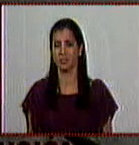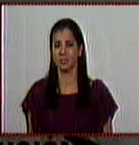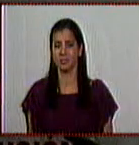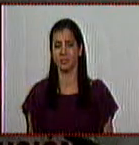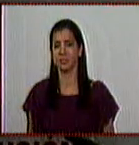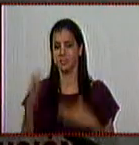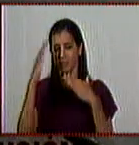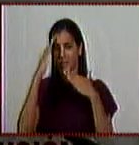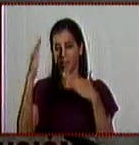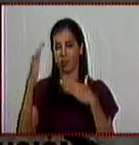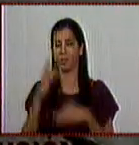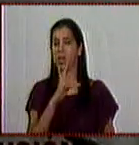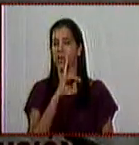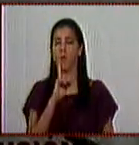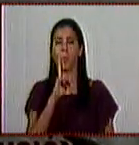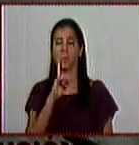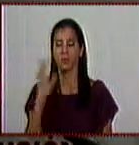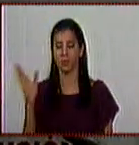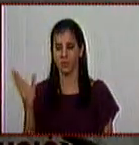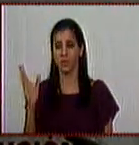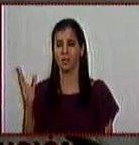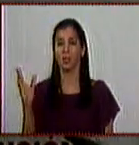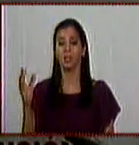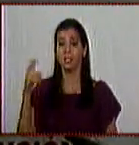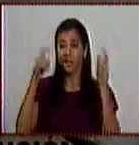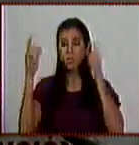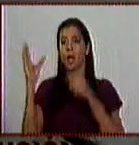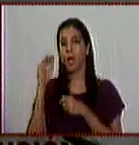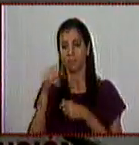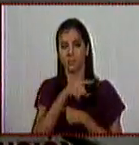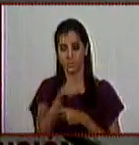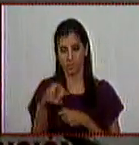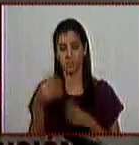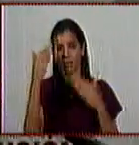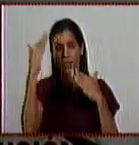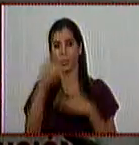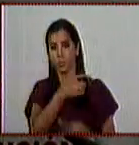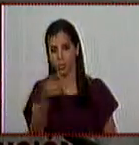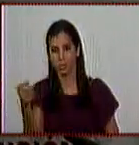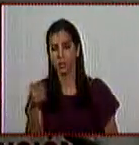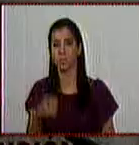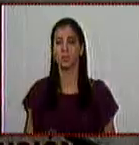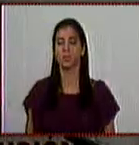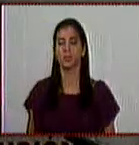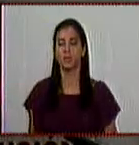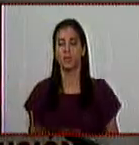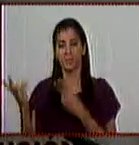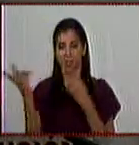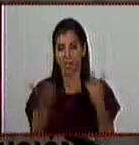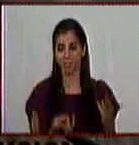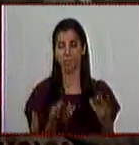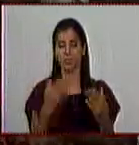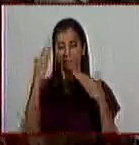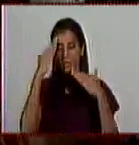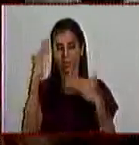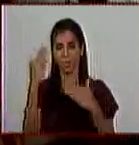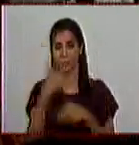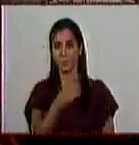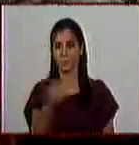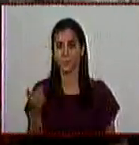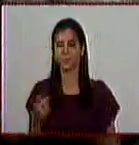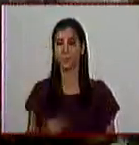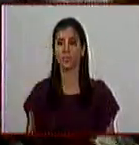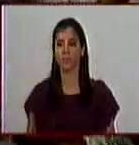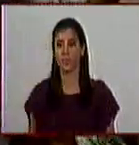Saludos En nombre del comandante presidente Hugo Chávez a todos los invitados